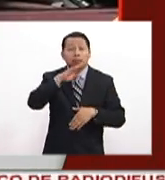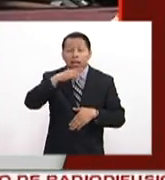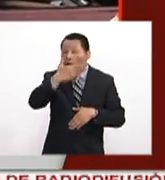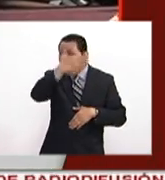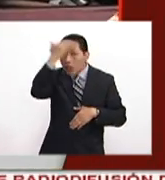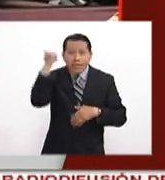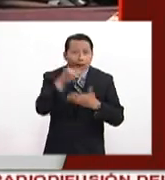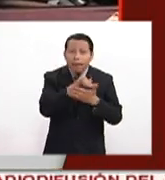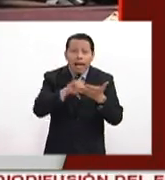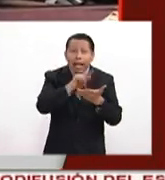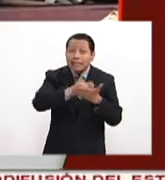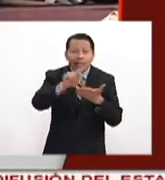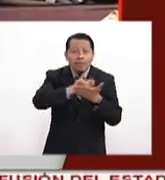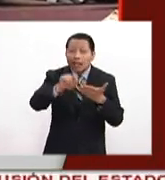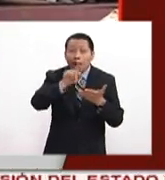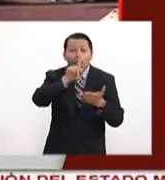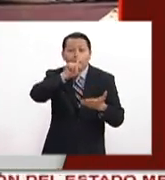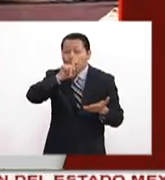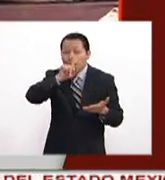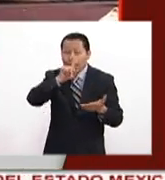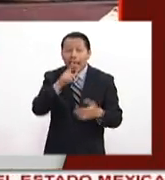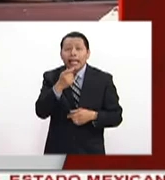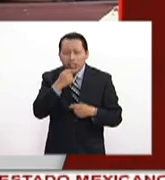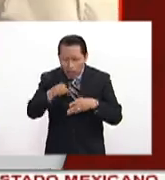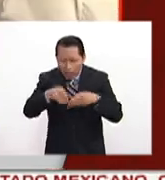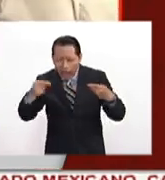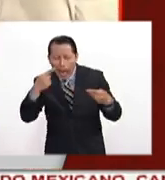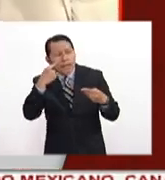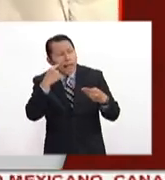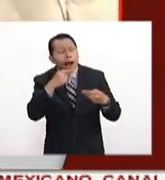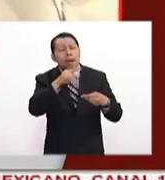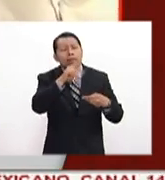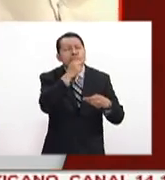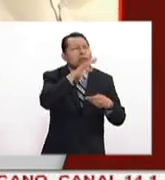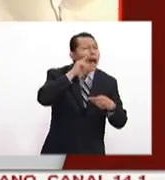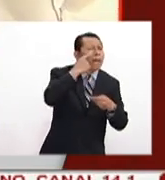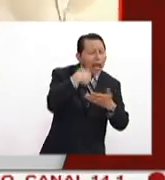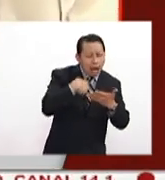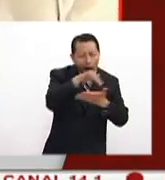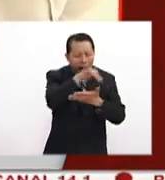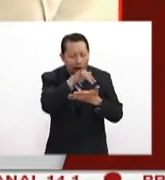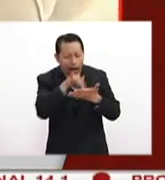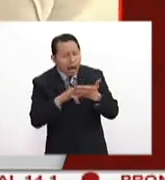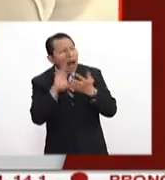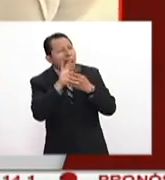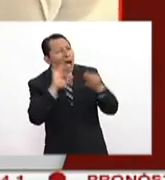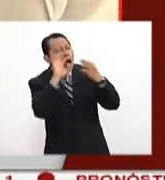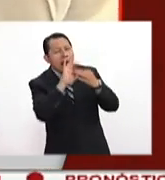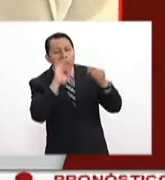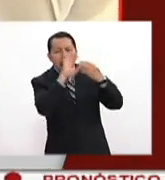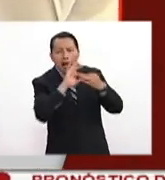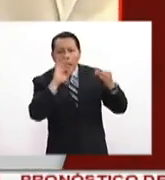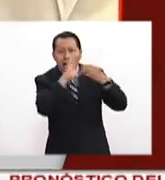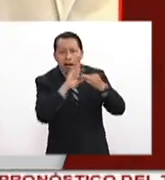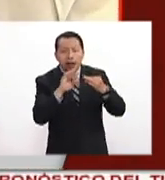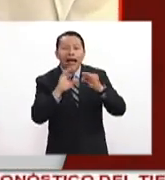Son los niños los que les están enseñando a sus papás a leer, a escribir, los que los están